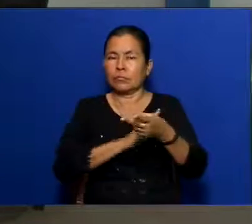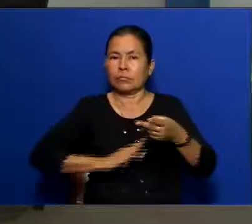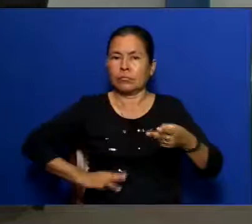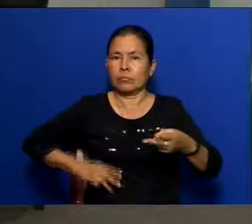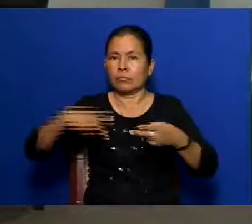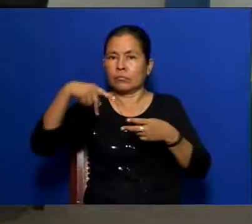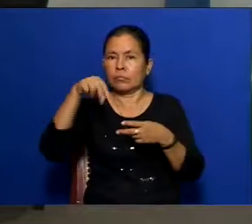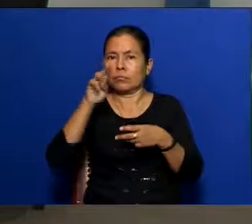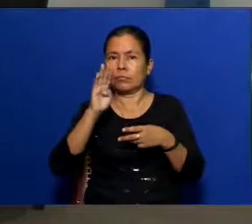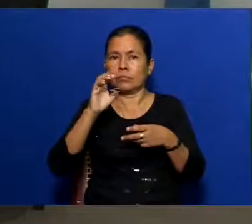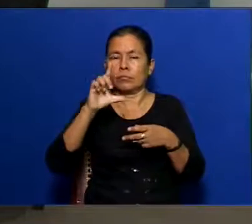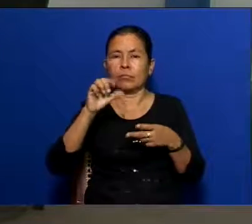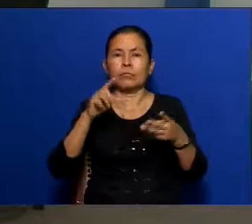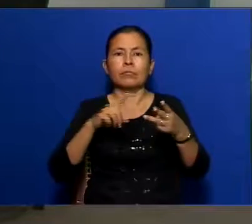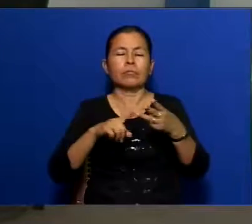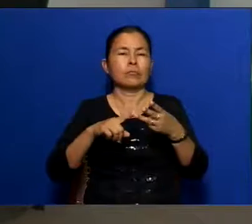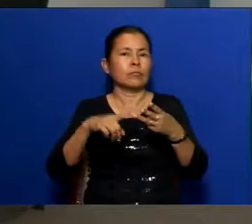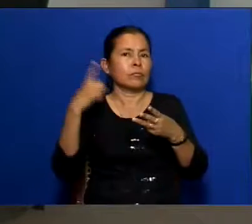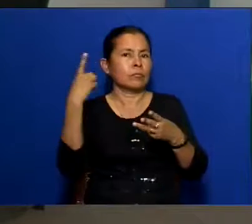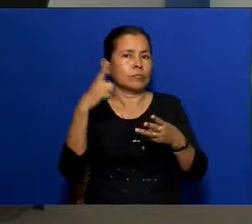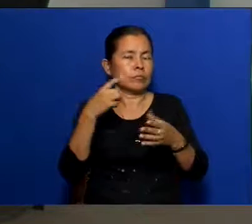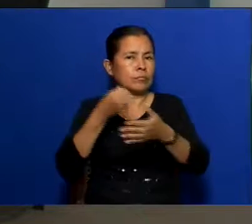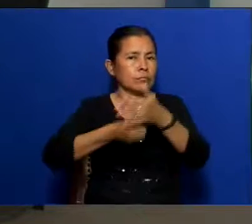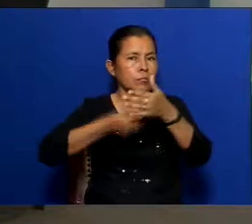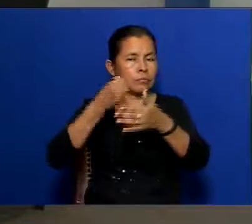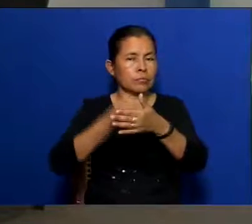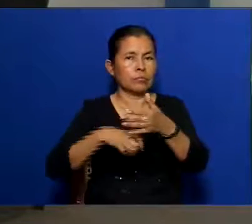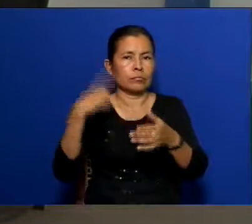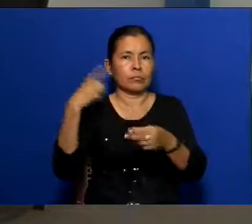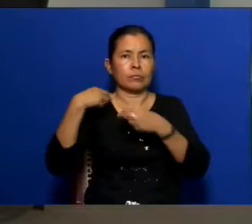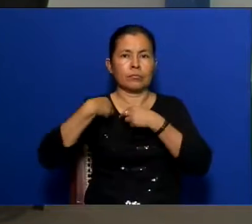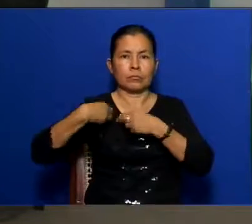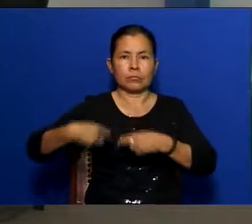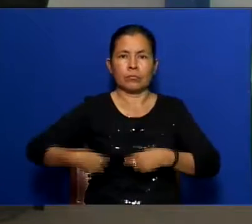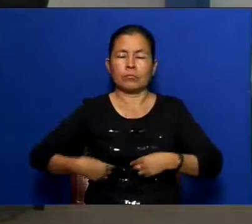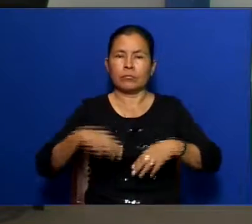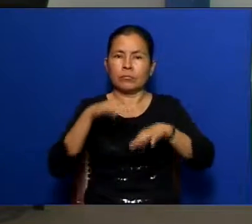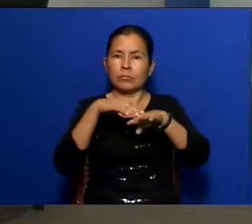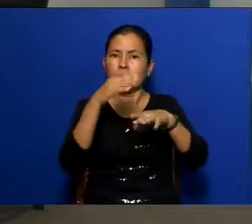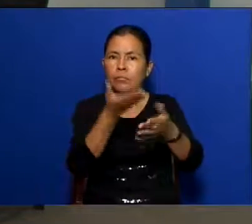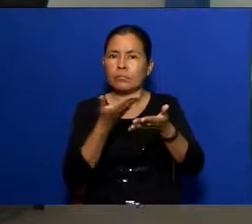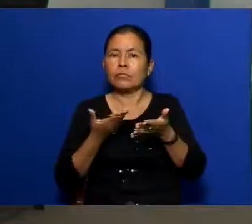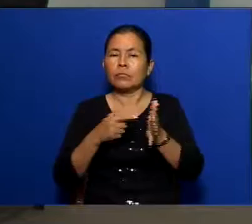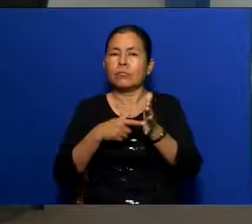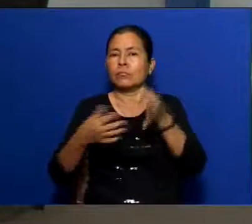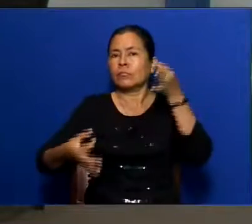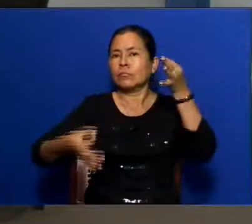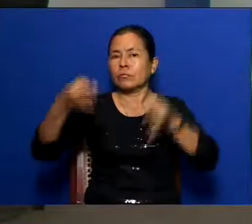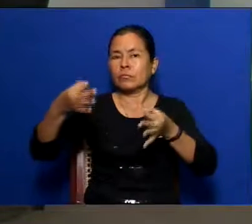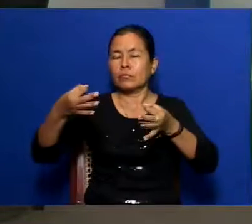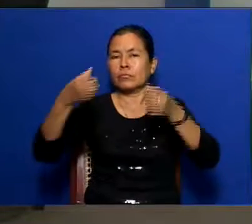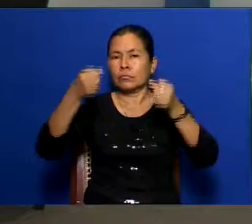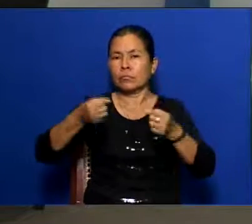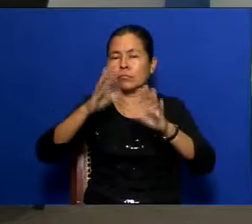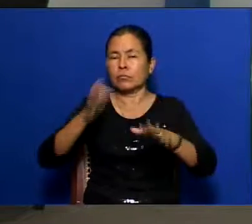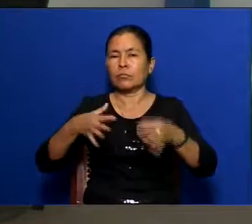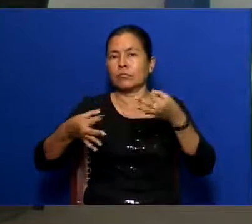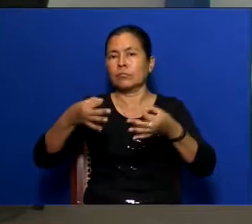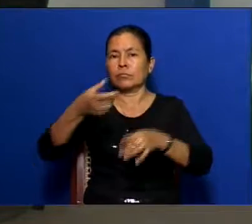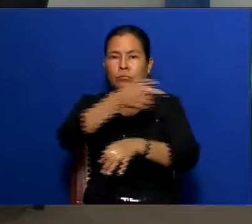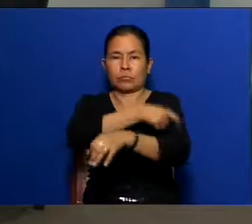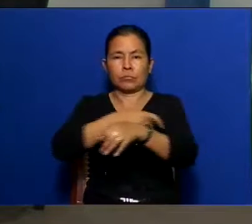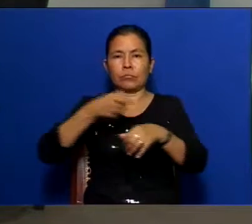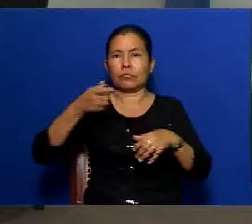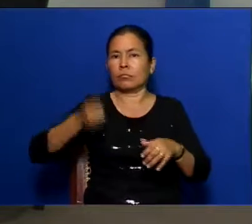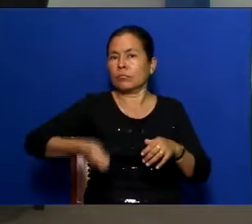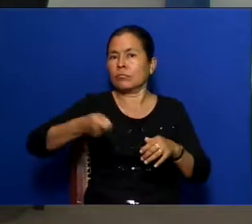Público, la Procuraduría para la Defensa de los Derechos Humanos, los jueces y juezas, e igualmente lo